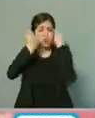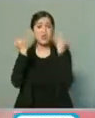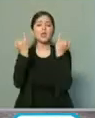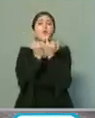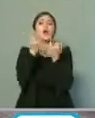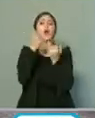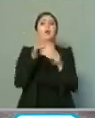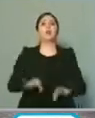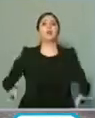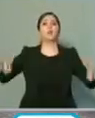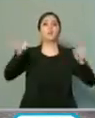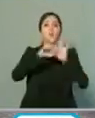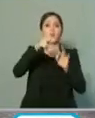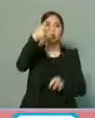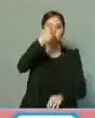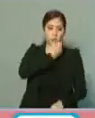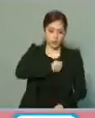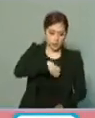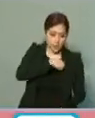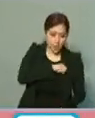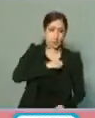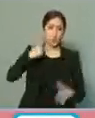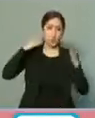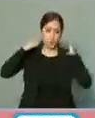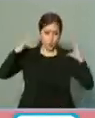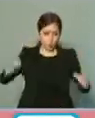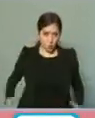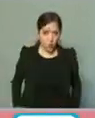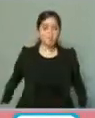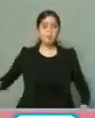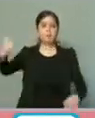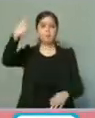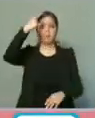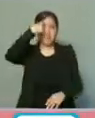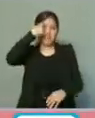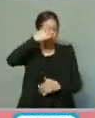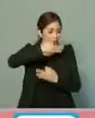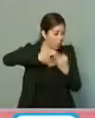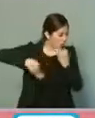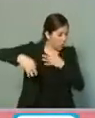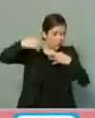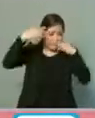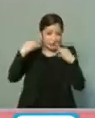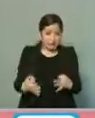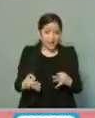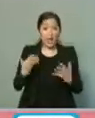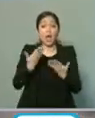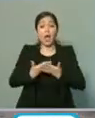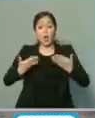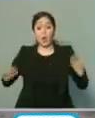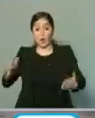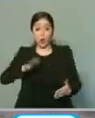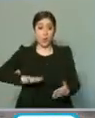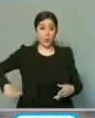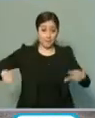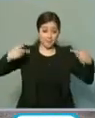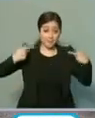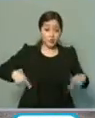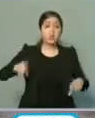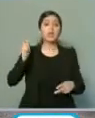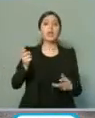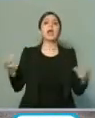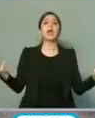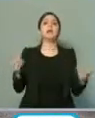salud física, mental y emocional. Y un arte que los amantes tenían que aprender, y hoy deberíamos de hacerlo todos, es el